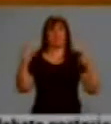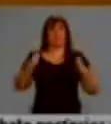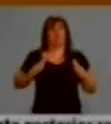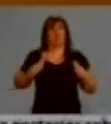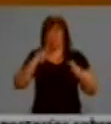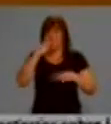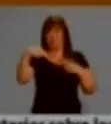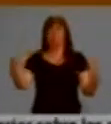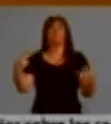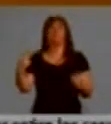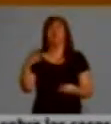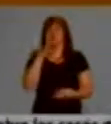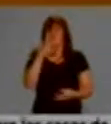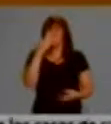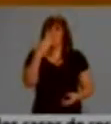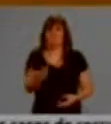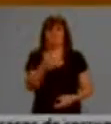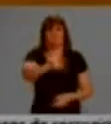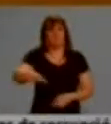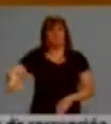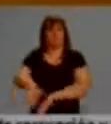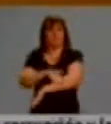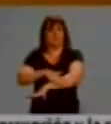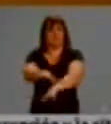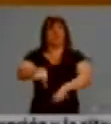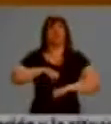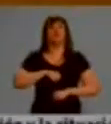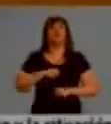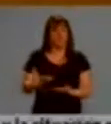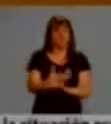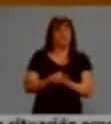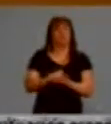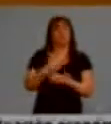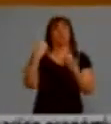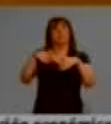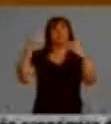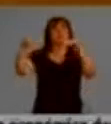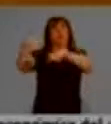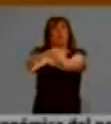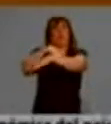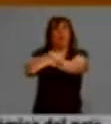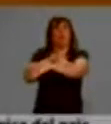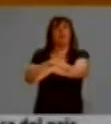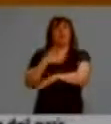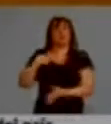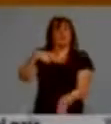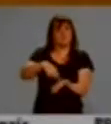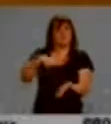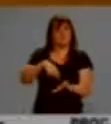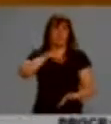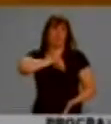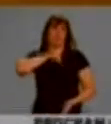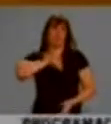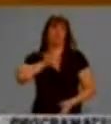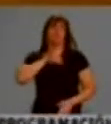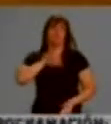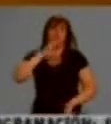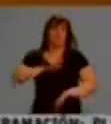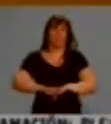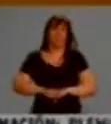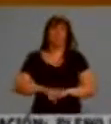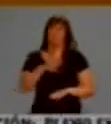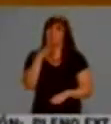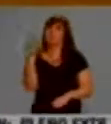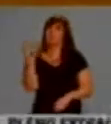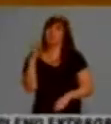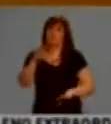de sus gobernantes y en que todas las instituciones responden al más alto estándar de exigencia ética. Tenemos que conseguir